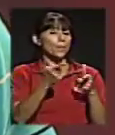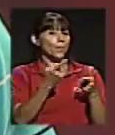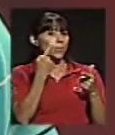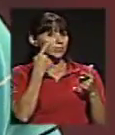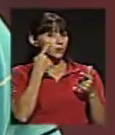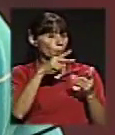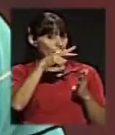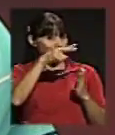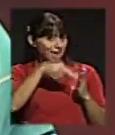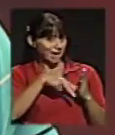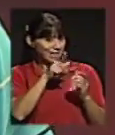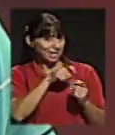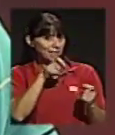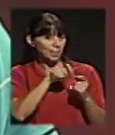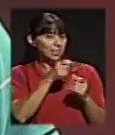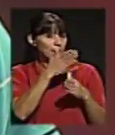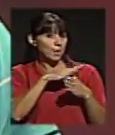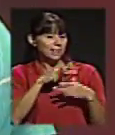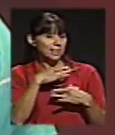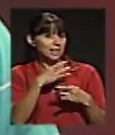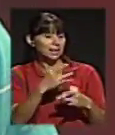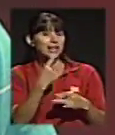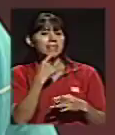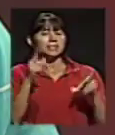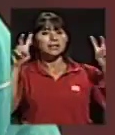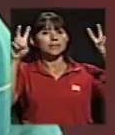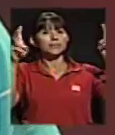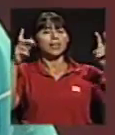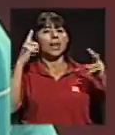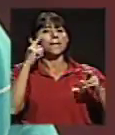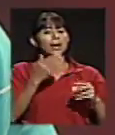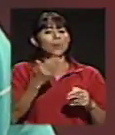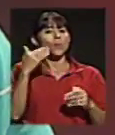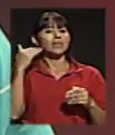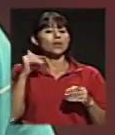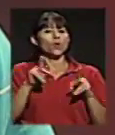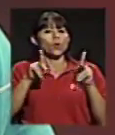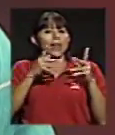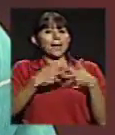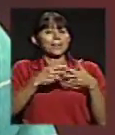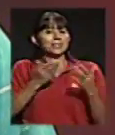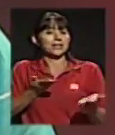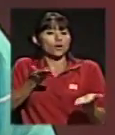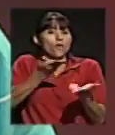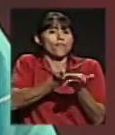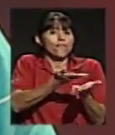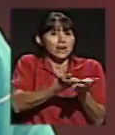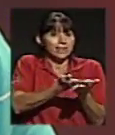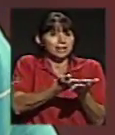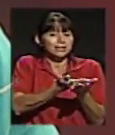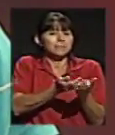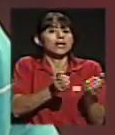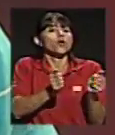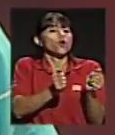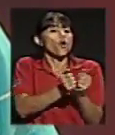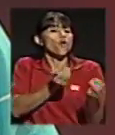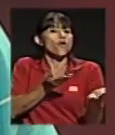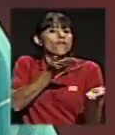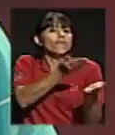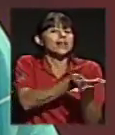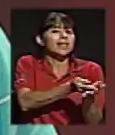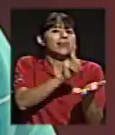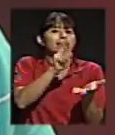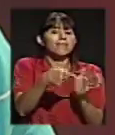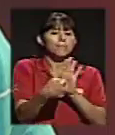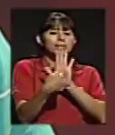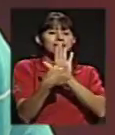leo textualmente en la parte que interesa. Dice: para lo anterior, los oferentes deberán presentar junto con su oferta una